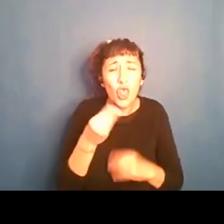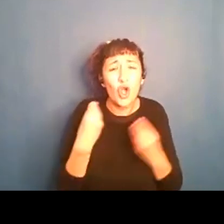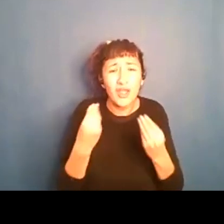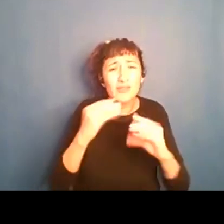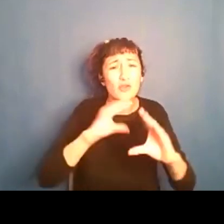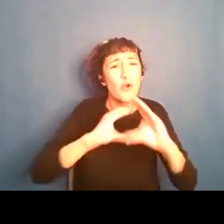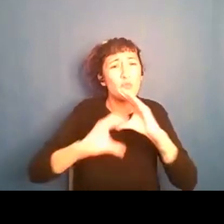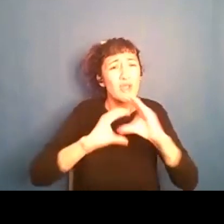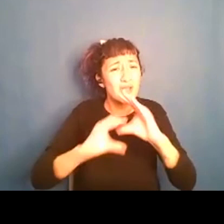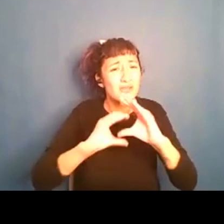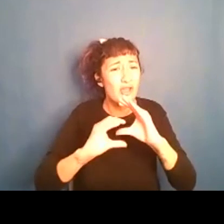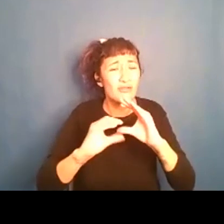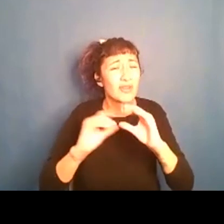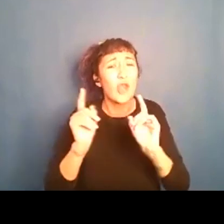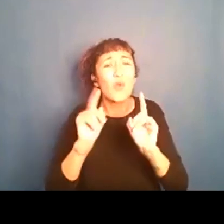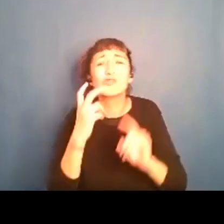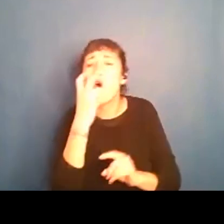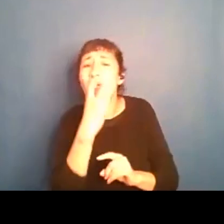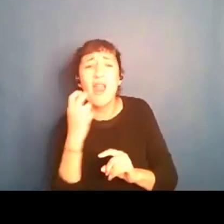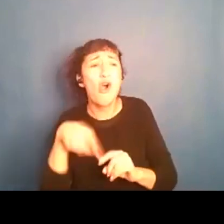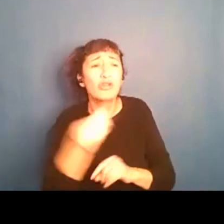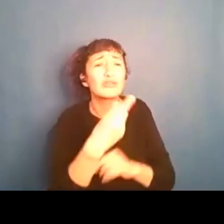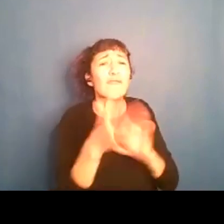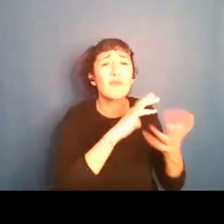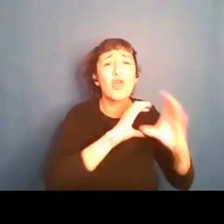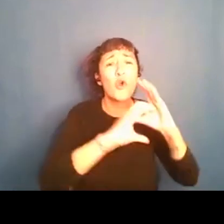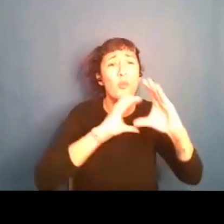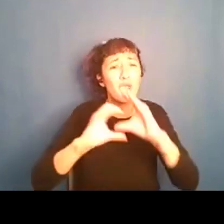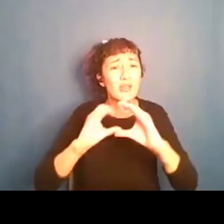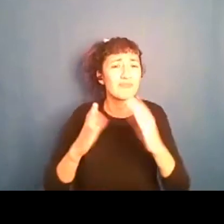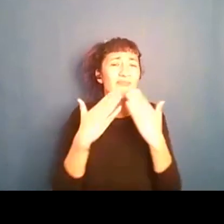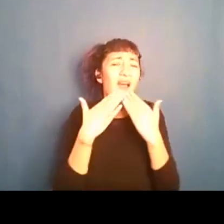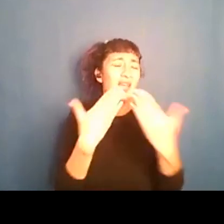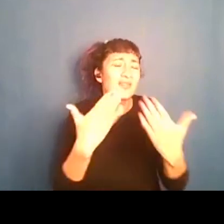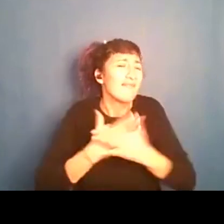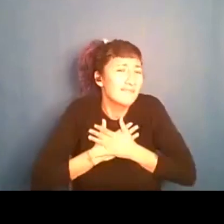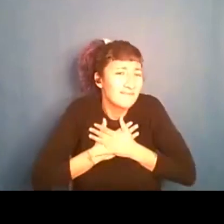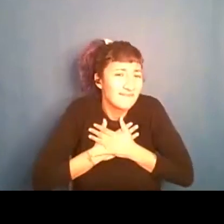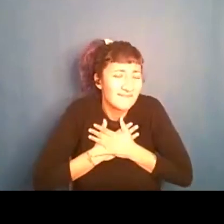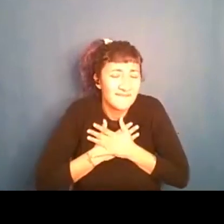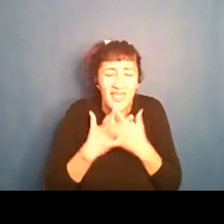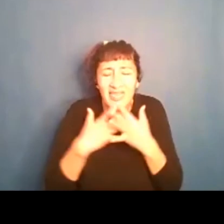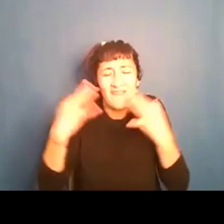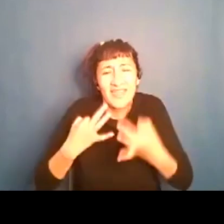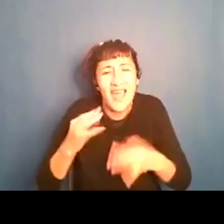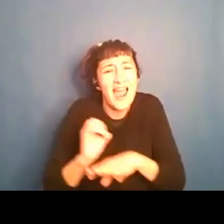oral. Y eso, y agradecerles re de corazón. Posta que es hermoso este